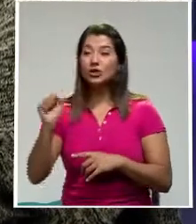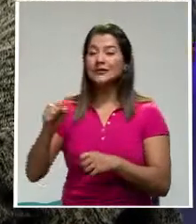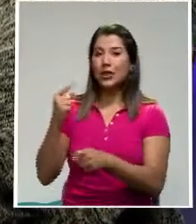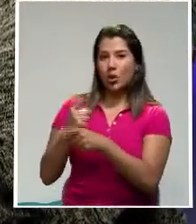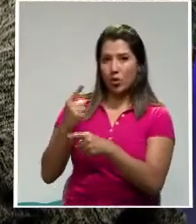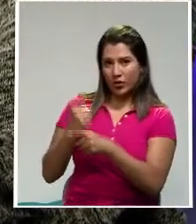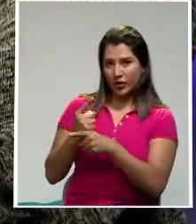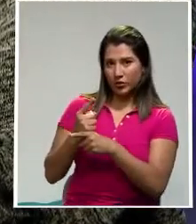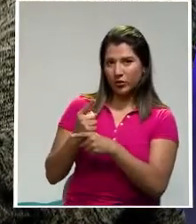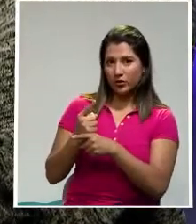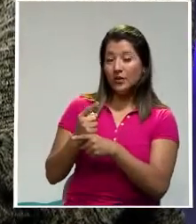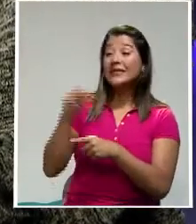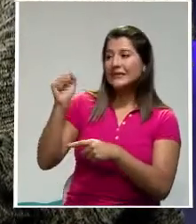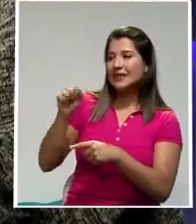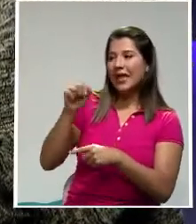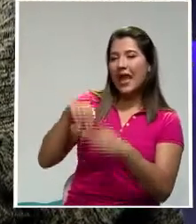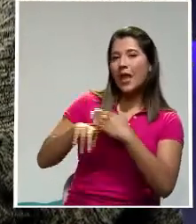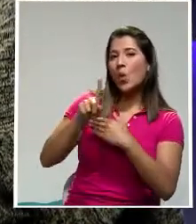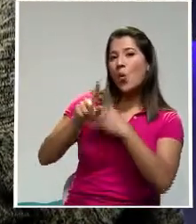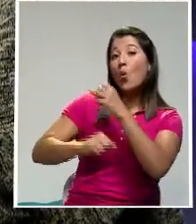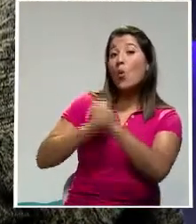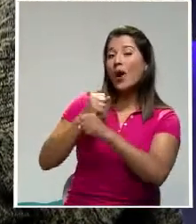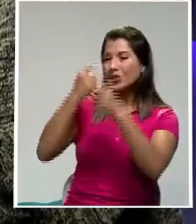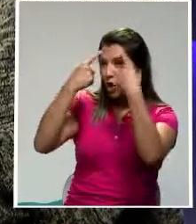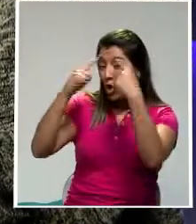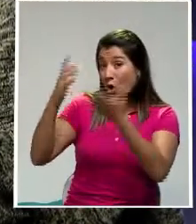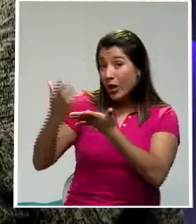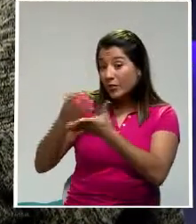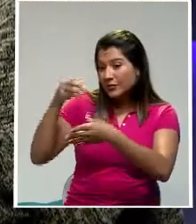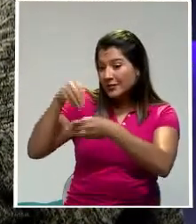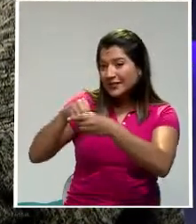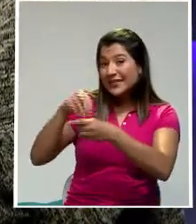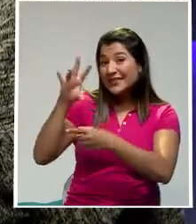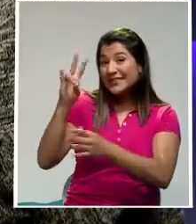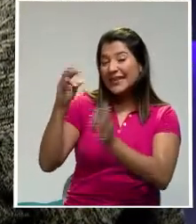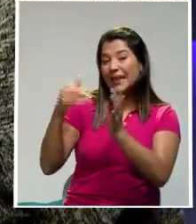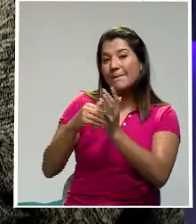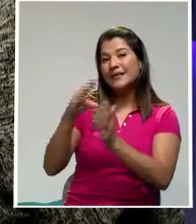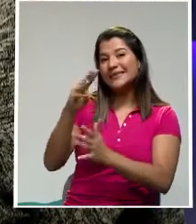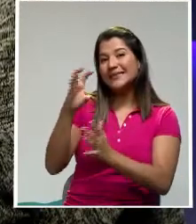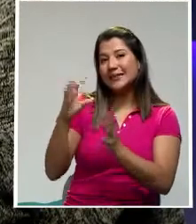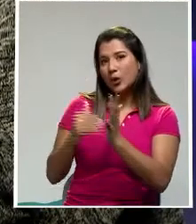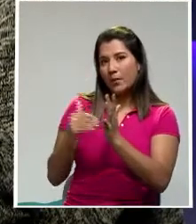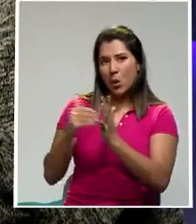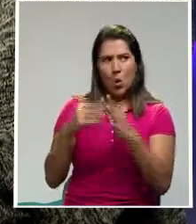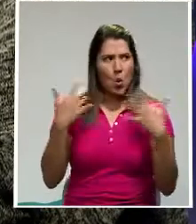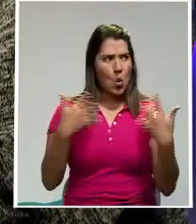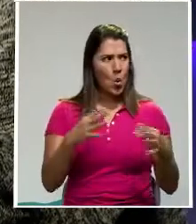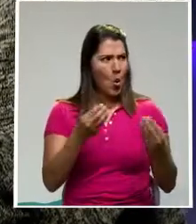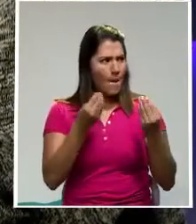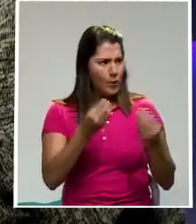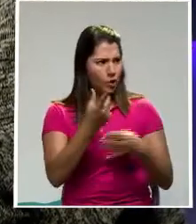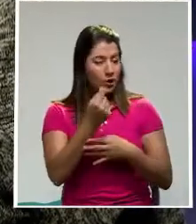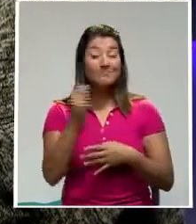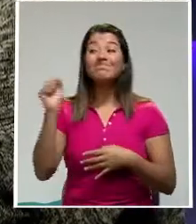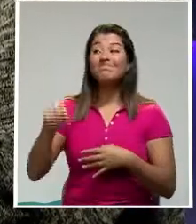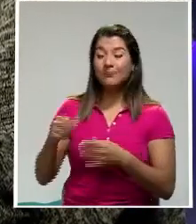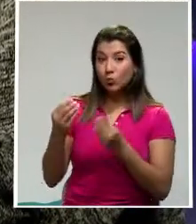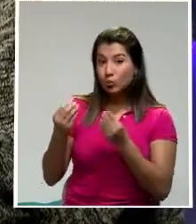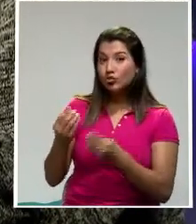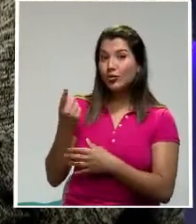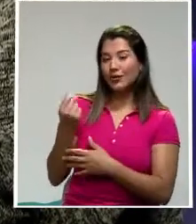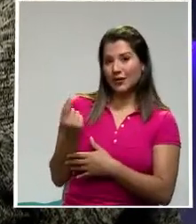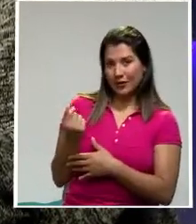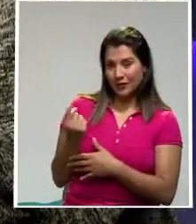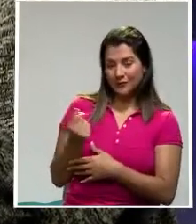sea, en un año hemos logrado ahorrar más de 7.600 millones. Es un montón de dinero. Es mucho dinero.